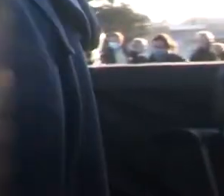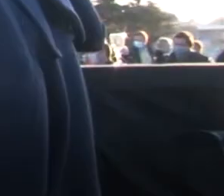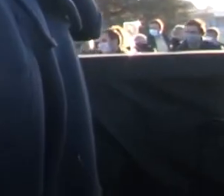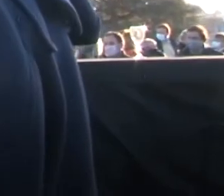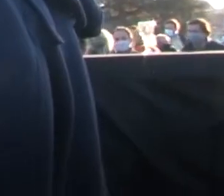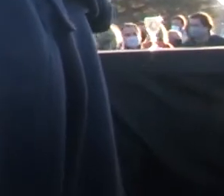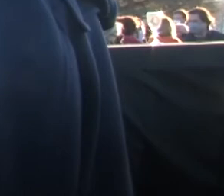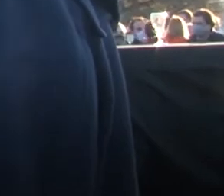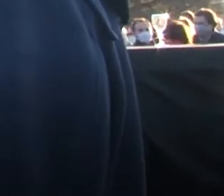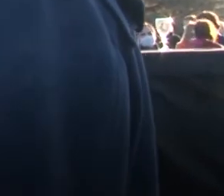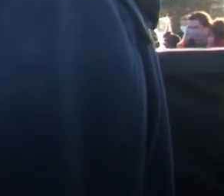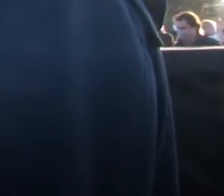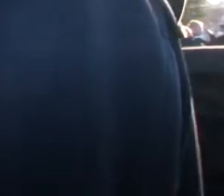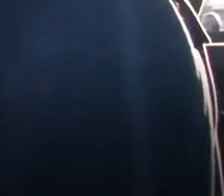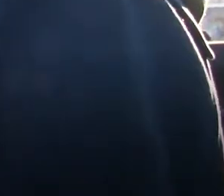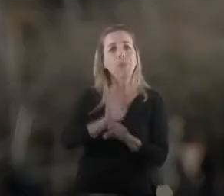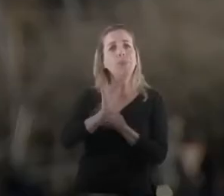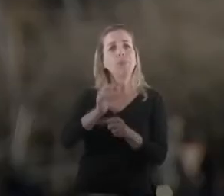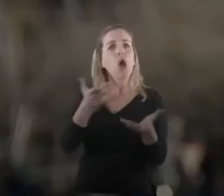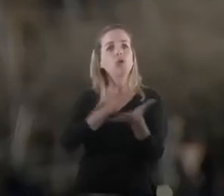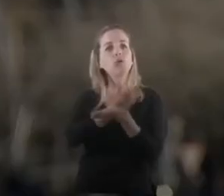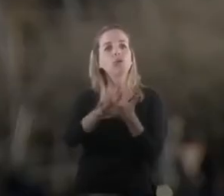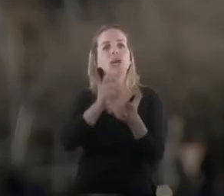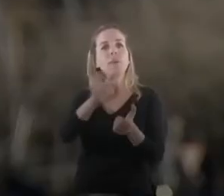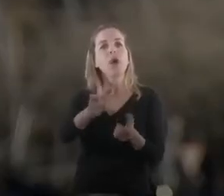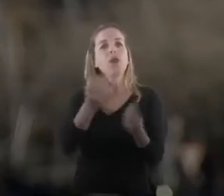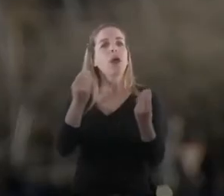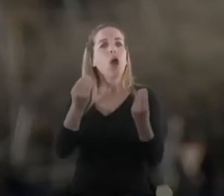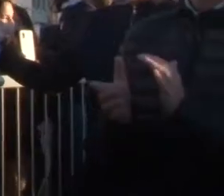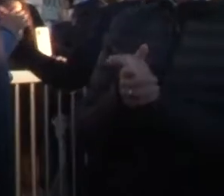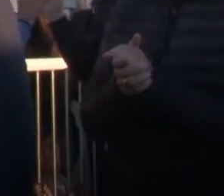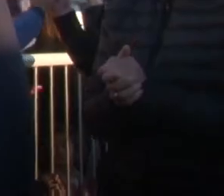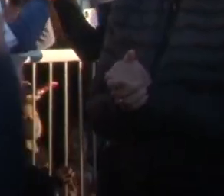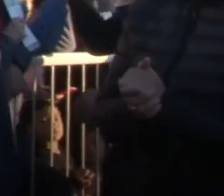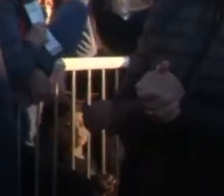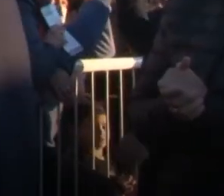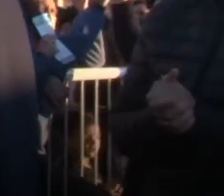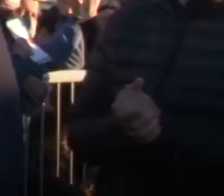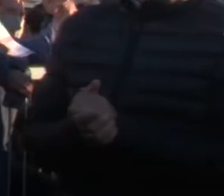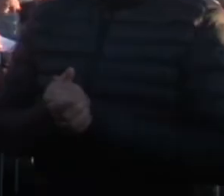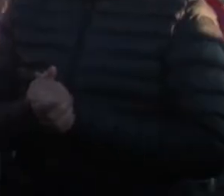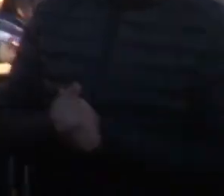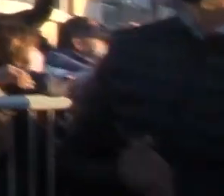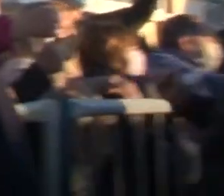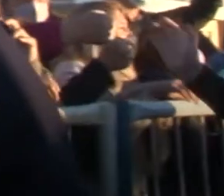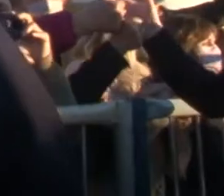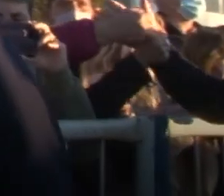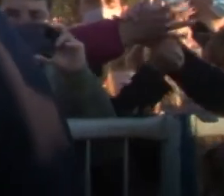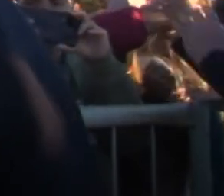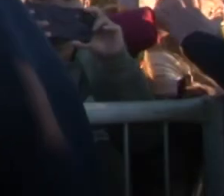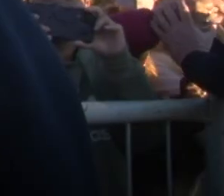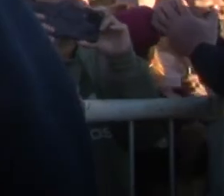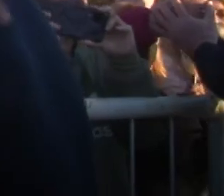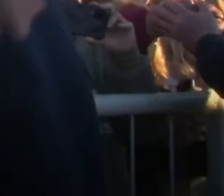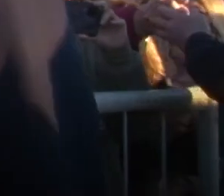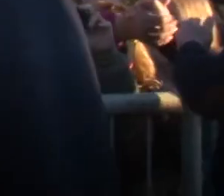violento, contestemos con amor, con ideas, con propuestas, cuidando el bolsillo de los argentinos, pero sobre